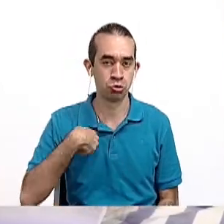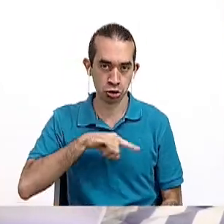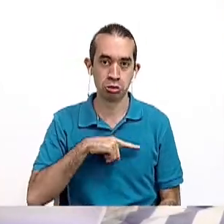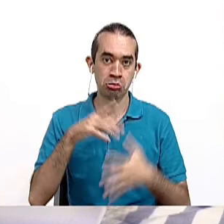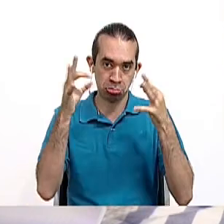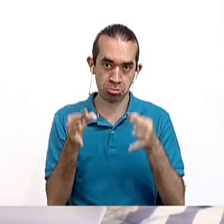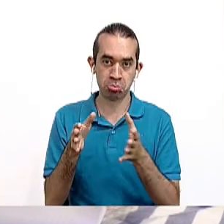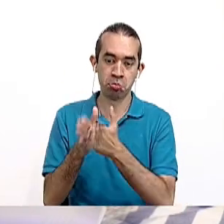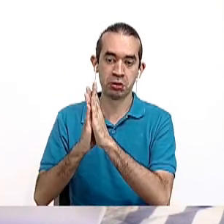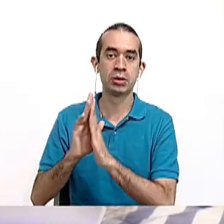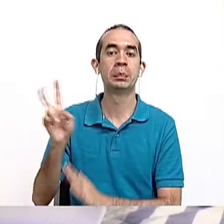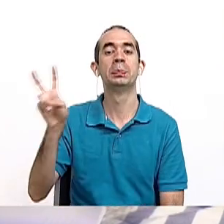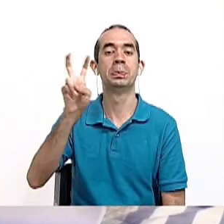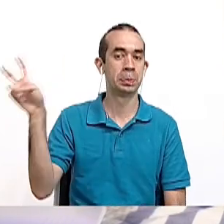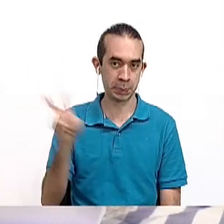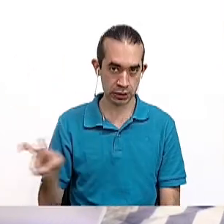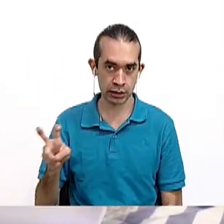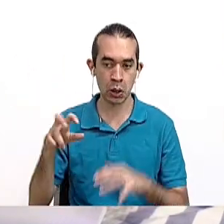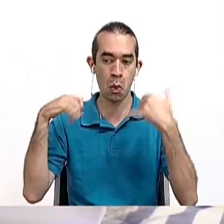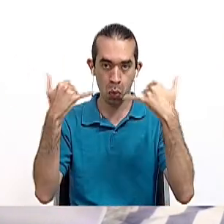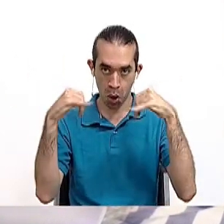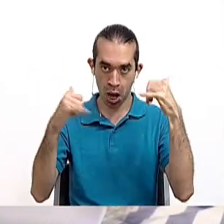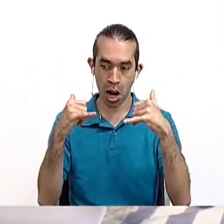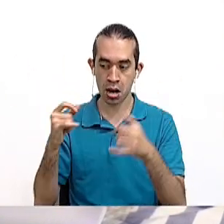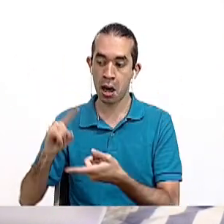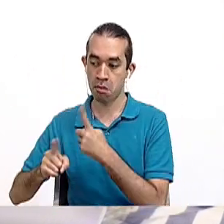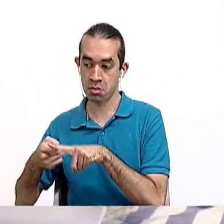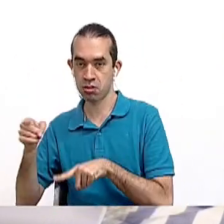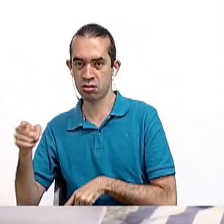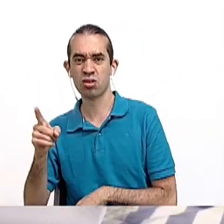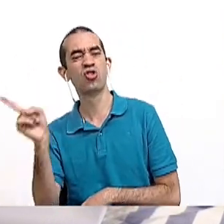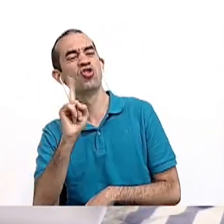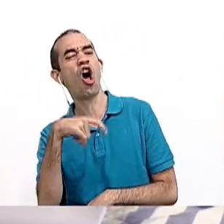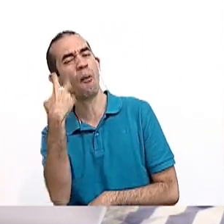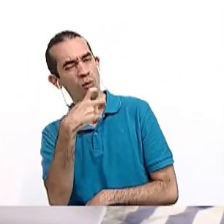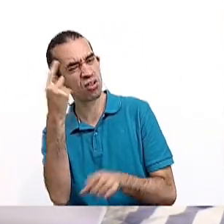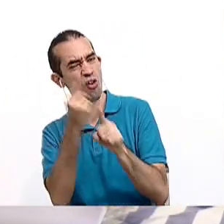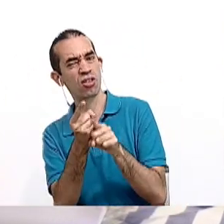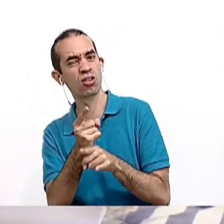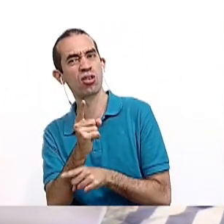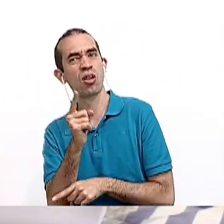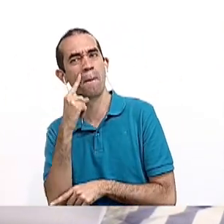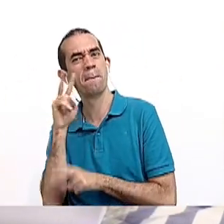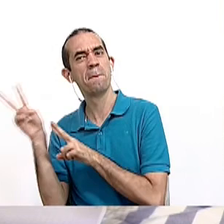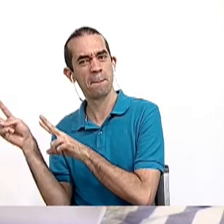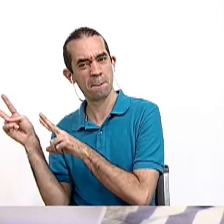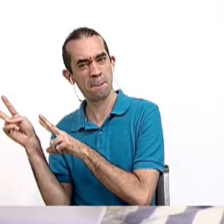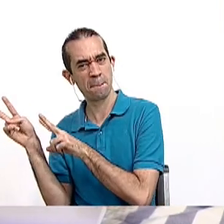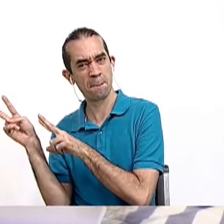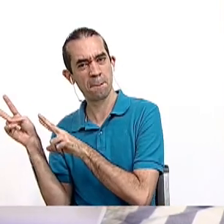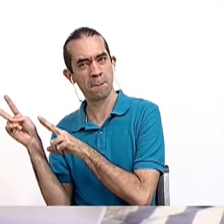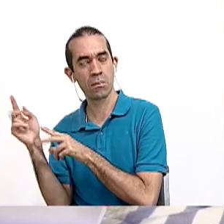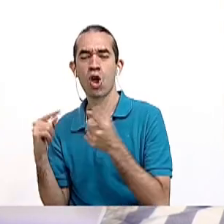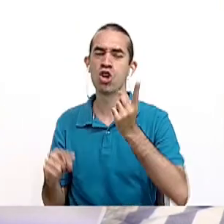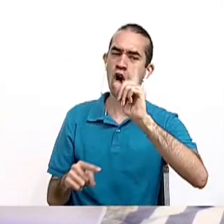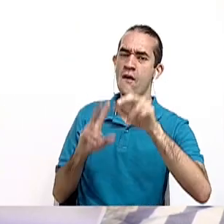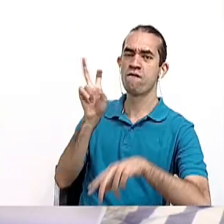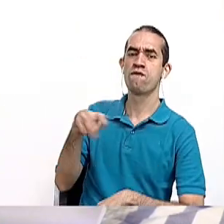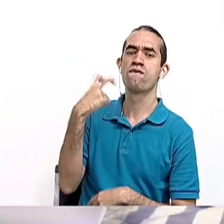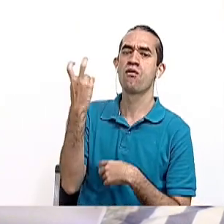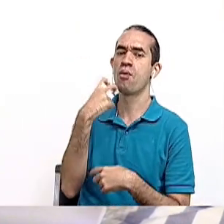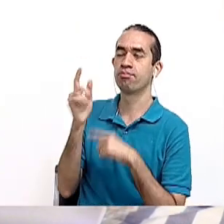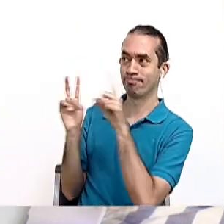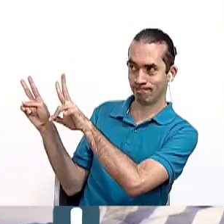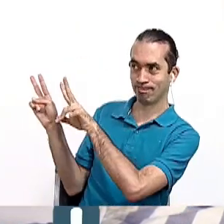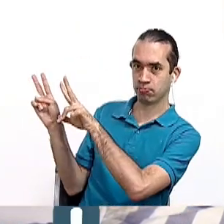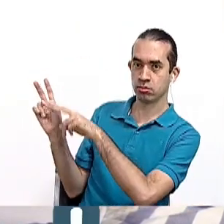íbamos a pedir una pizza para jugar y entonces un amigo dijo que no es pizza, sino que es pizza. Y otro dijo que es pizza. Y